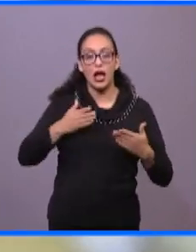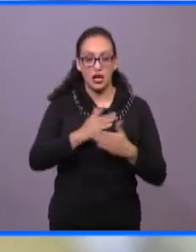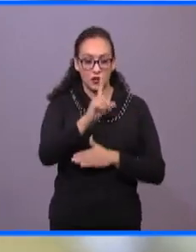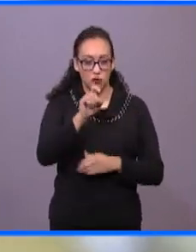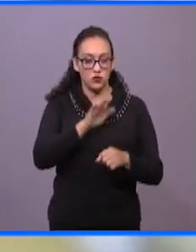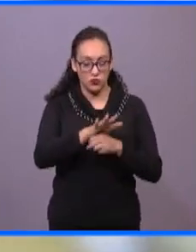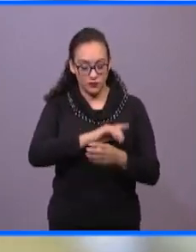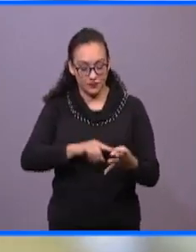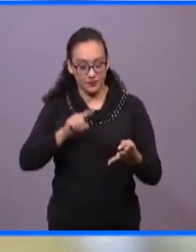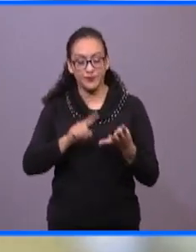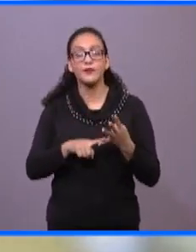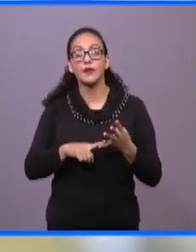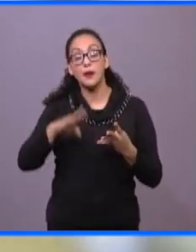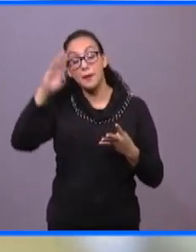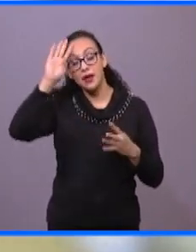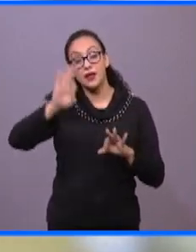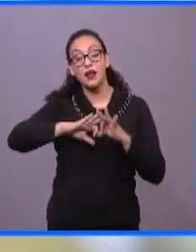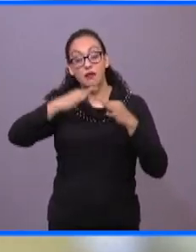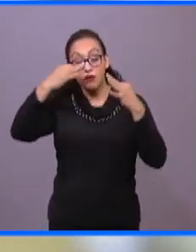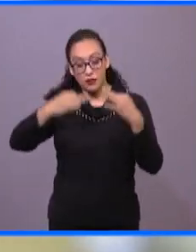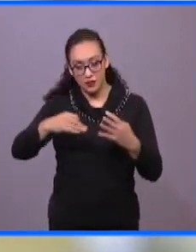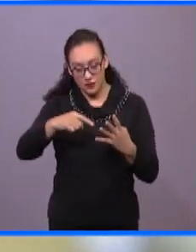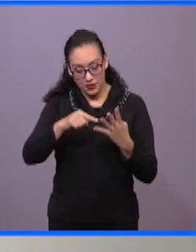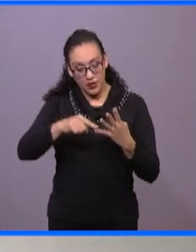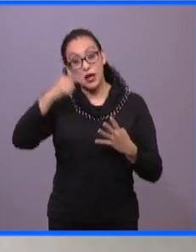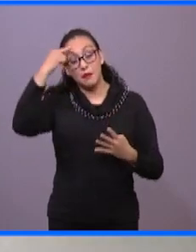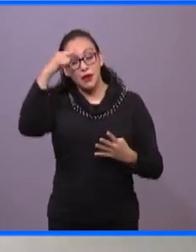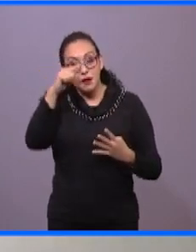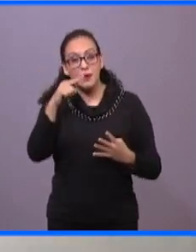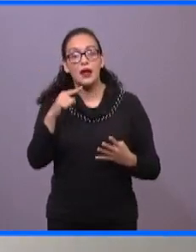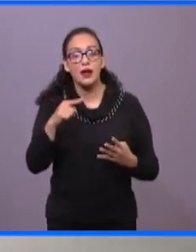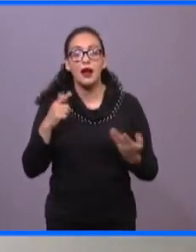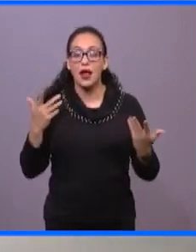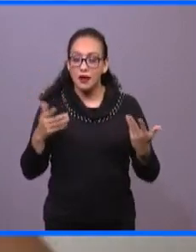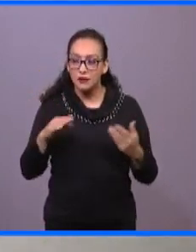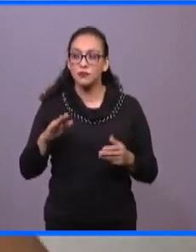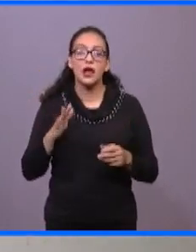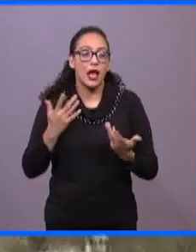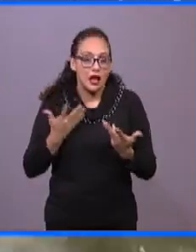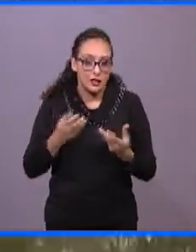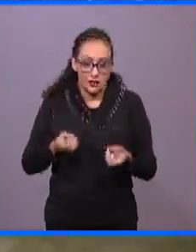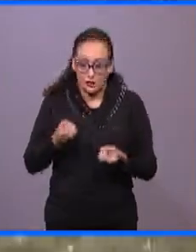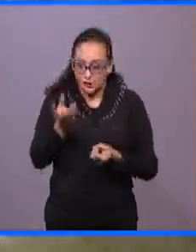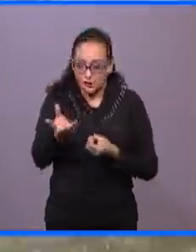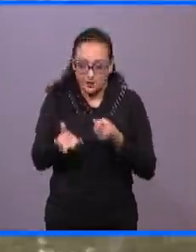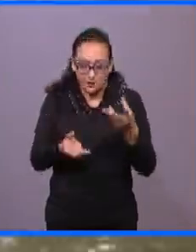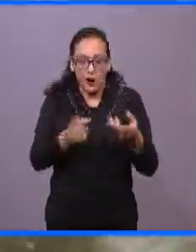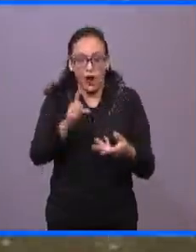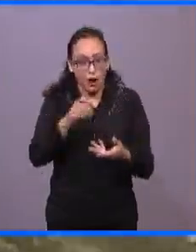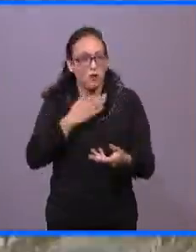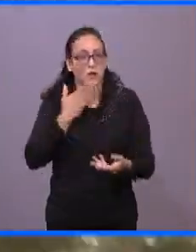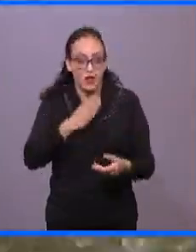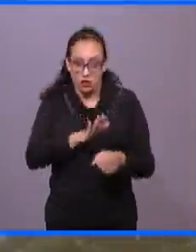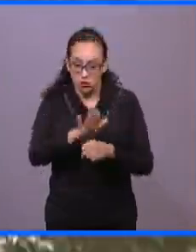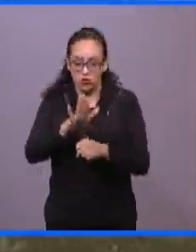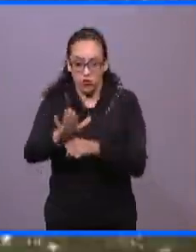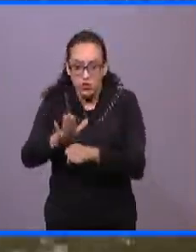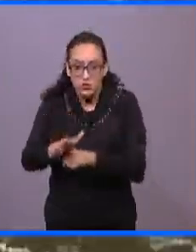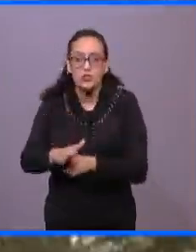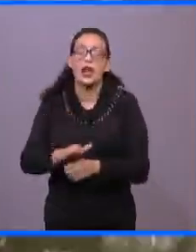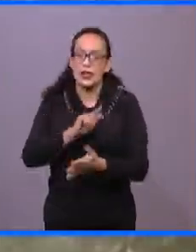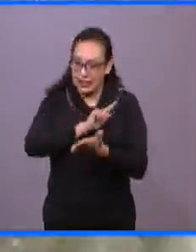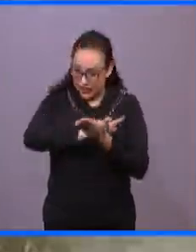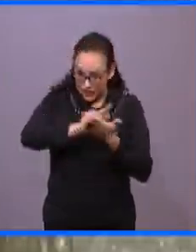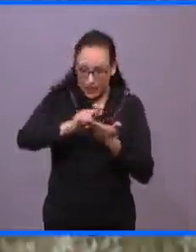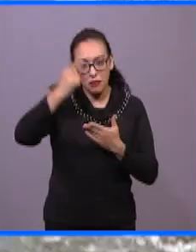derecho; y adoptar las medidas que se requieran para preservar, garantizar el suministro y saneamiento del agua potable, salubre y